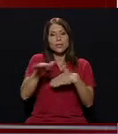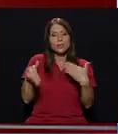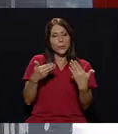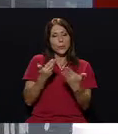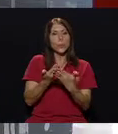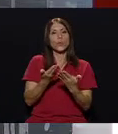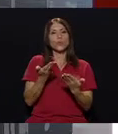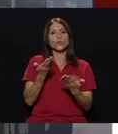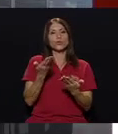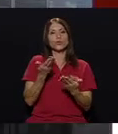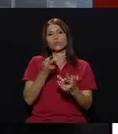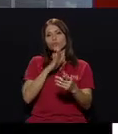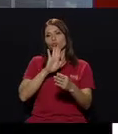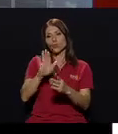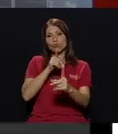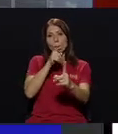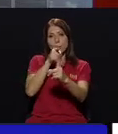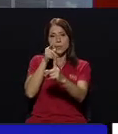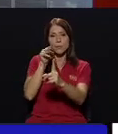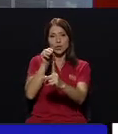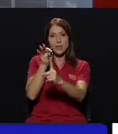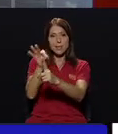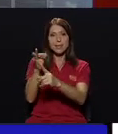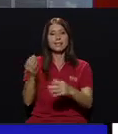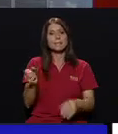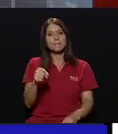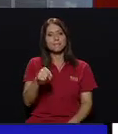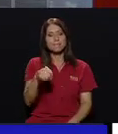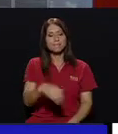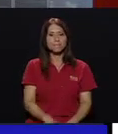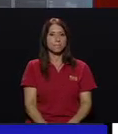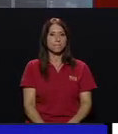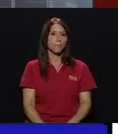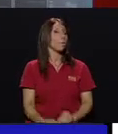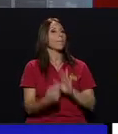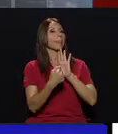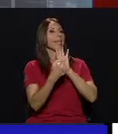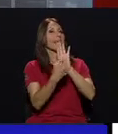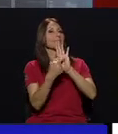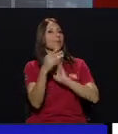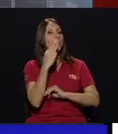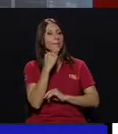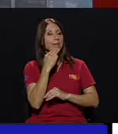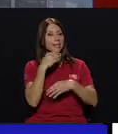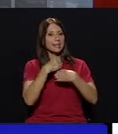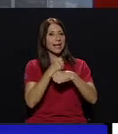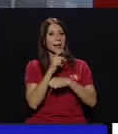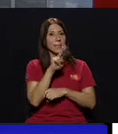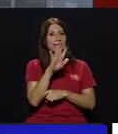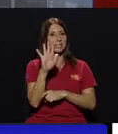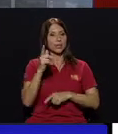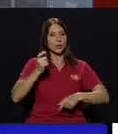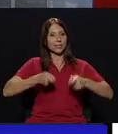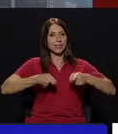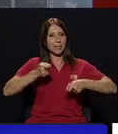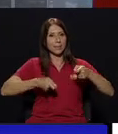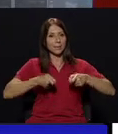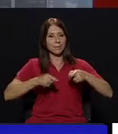Miel tendrá lugar el 25 de septiembre de 10 de la mañana a 8 de la noche en el Paseo de las Flores en